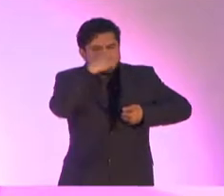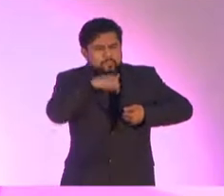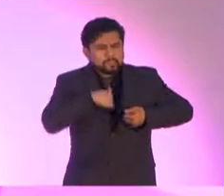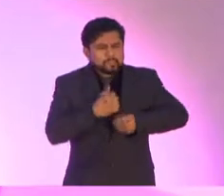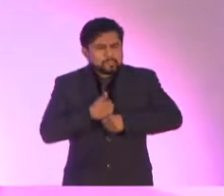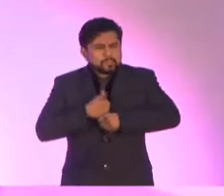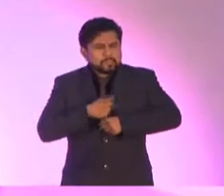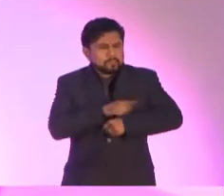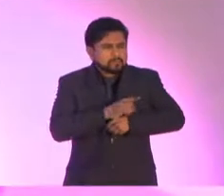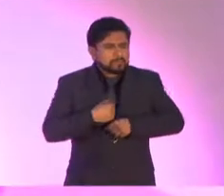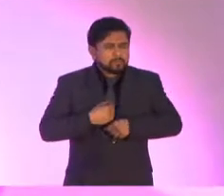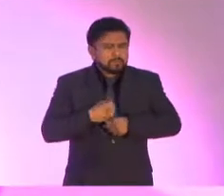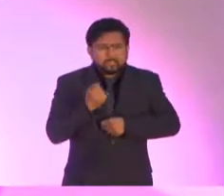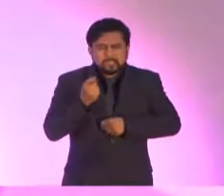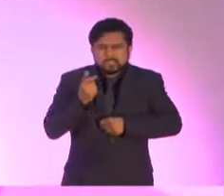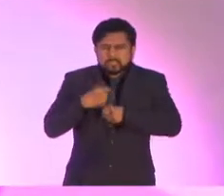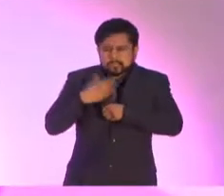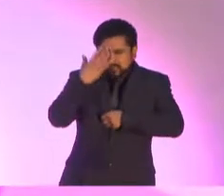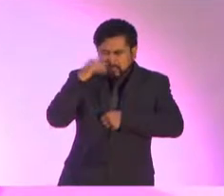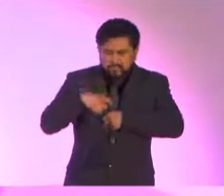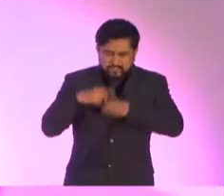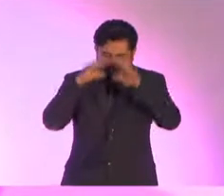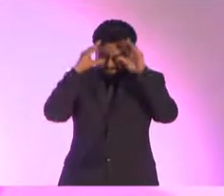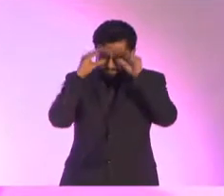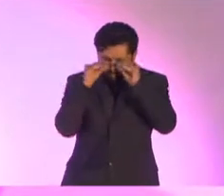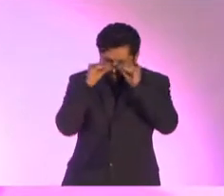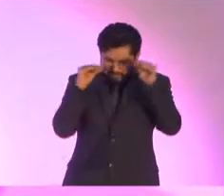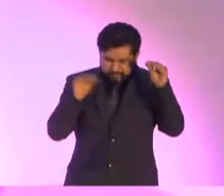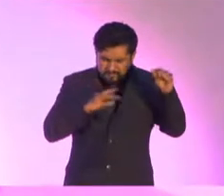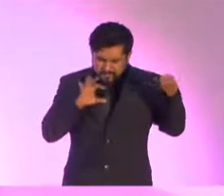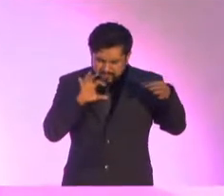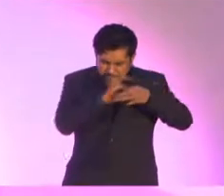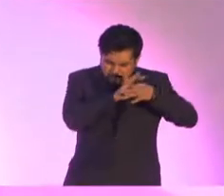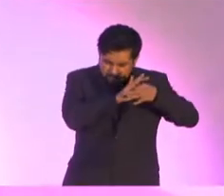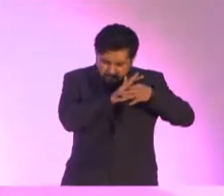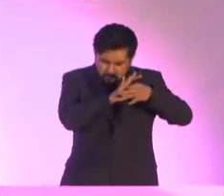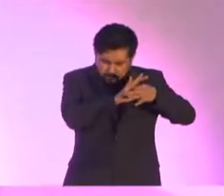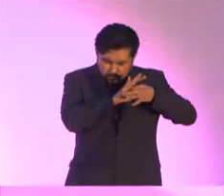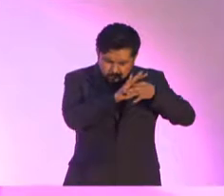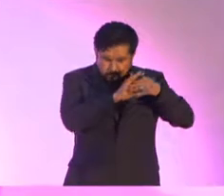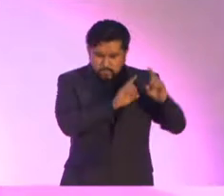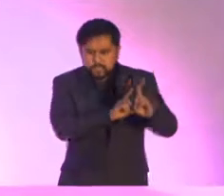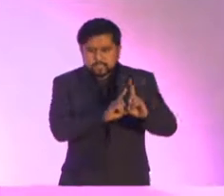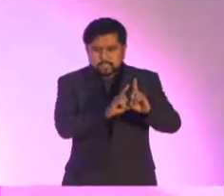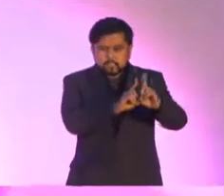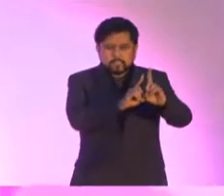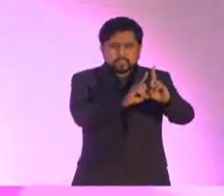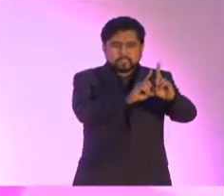sé, cierro los ojos y me prendo de su vientre para siempre.